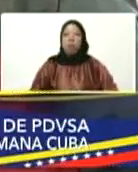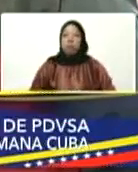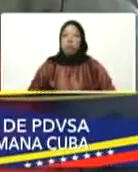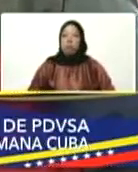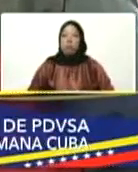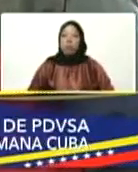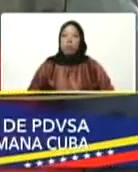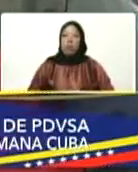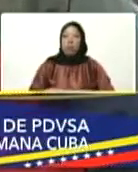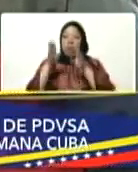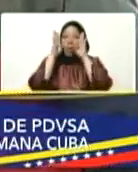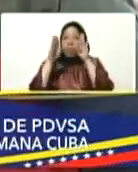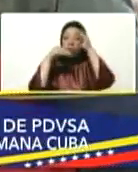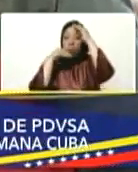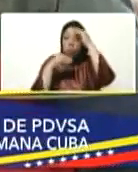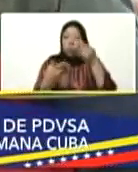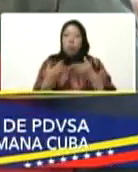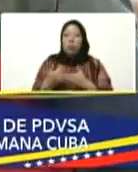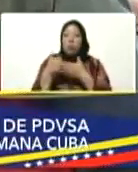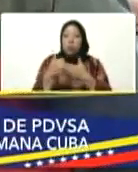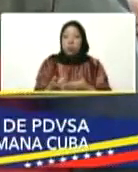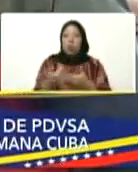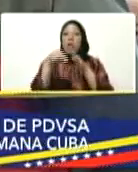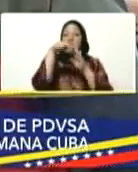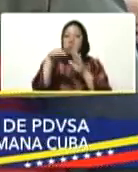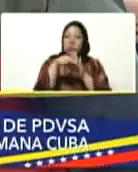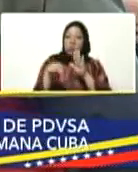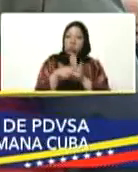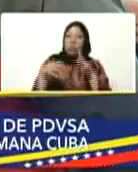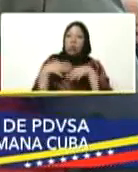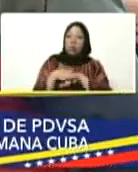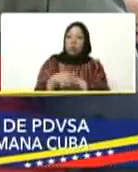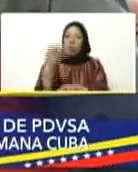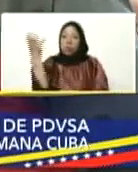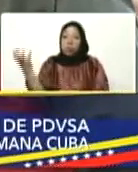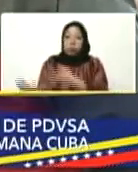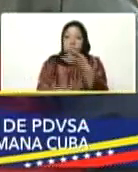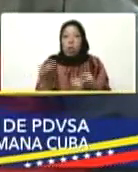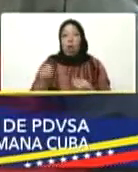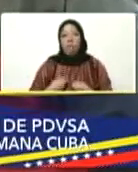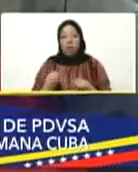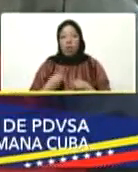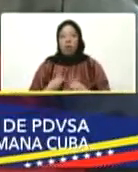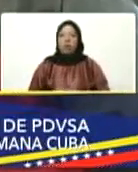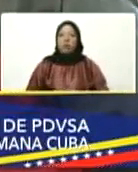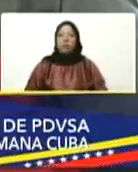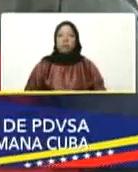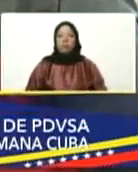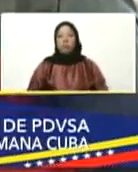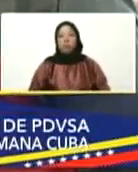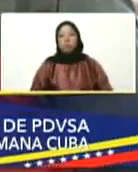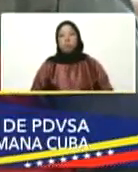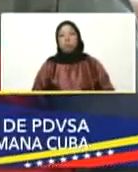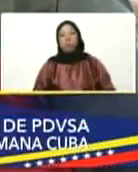de estar atento con las implicaciones que tenía ese incendio en su vida. Y el